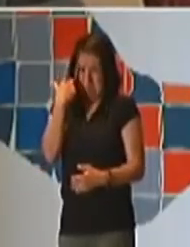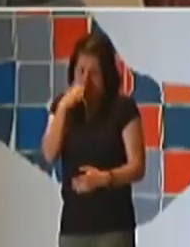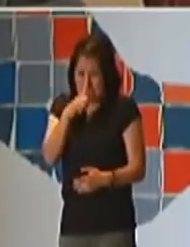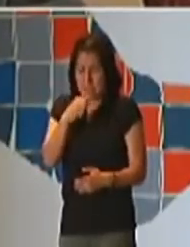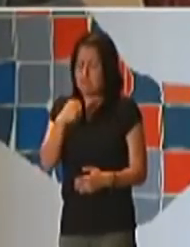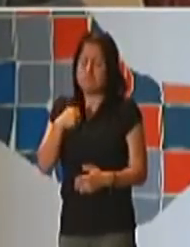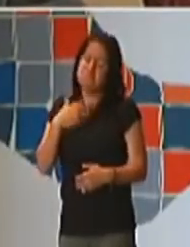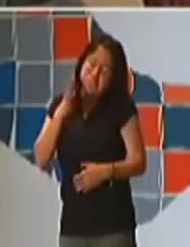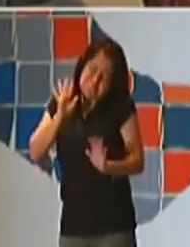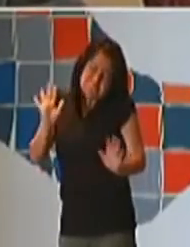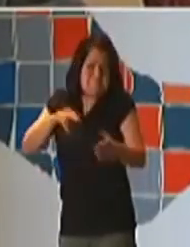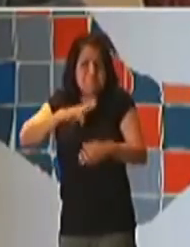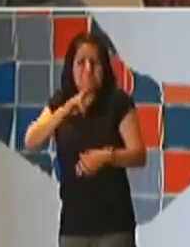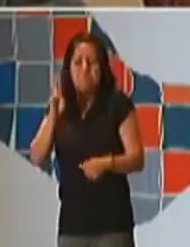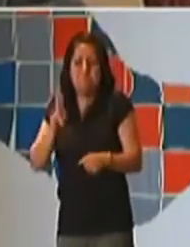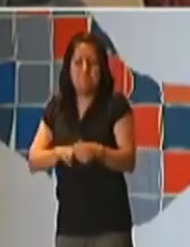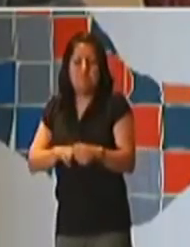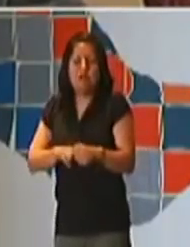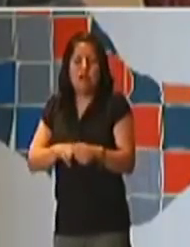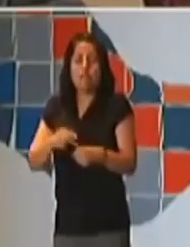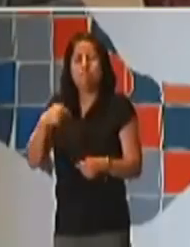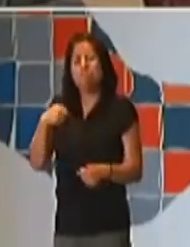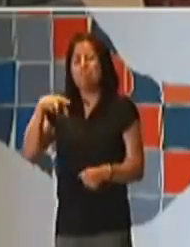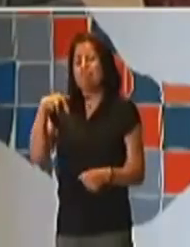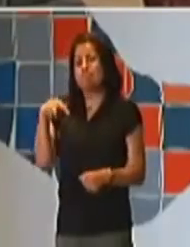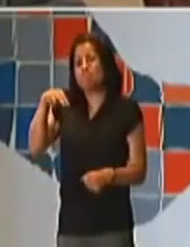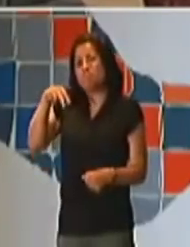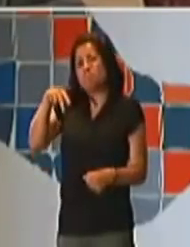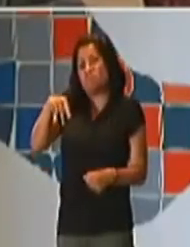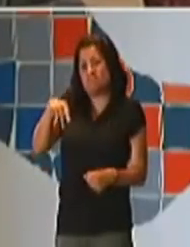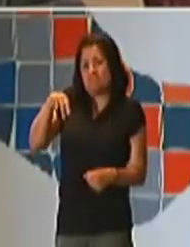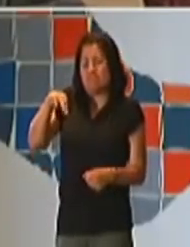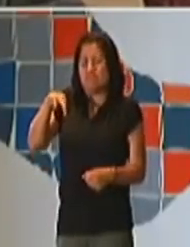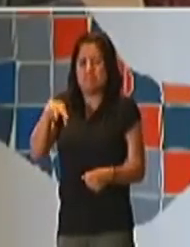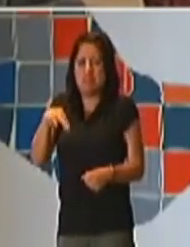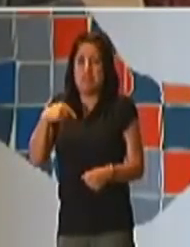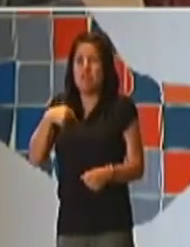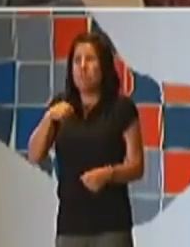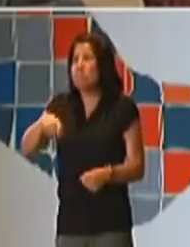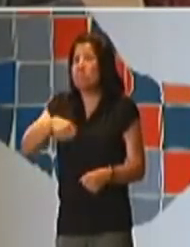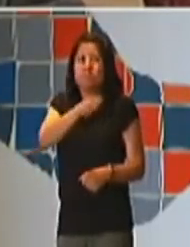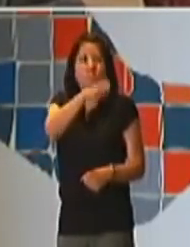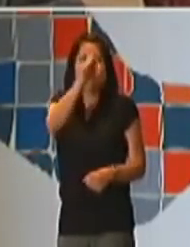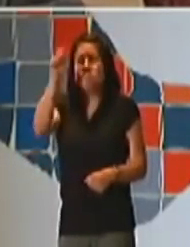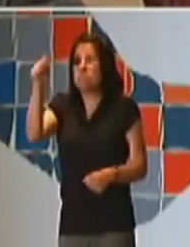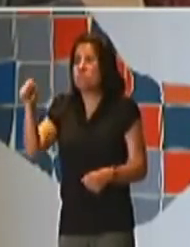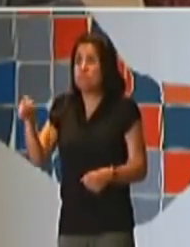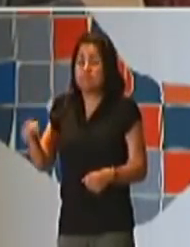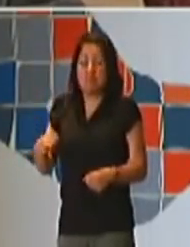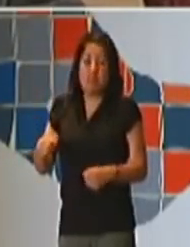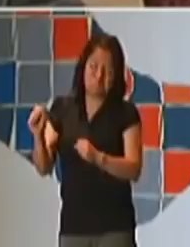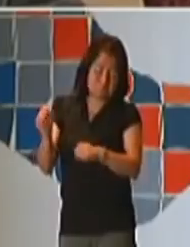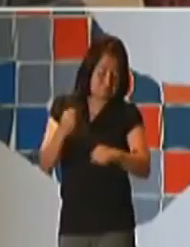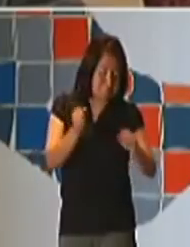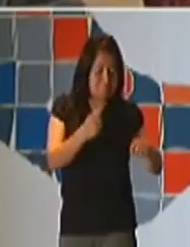menos caminaba arrastrando los pies empuñando el plumero o la escoba o el